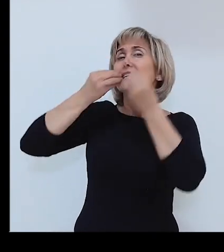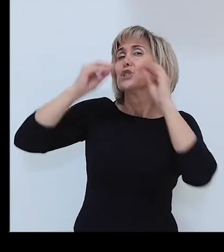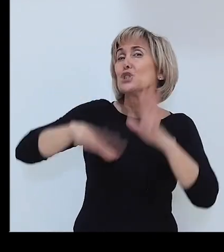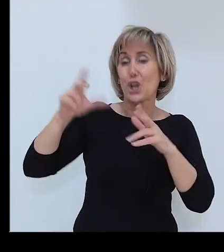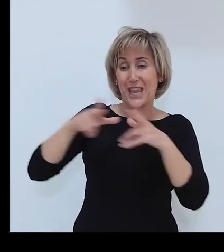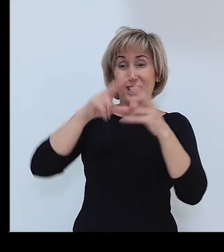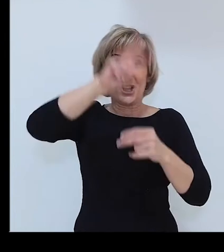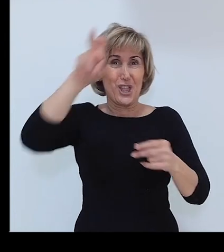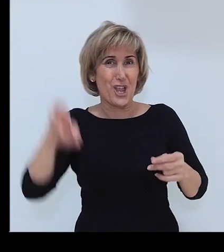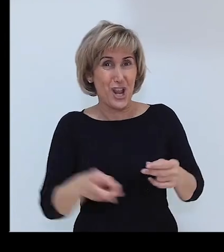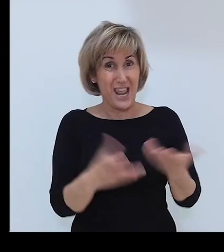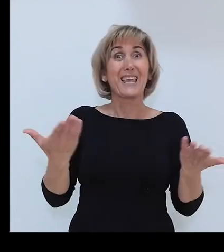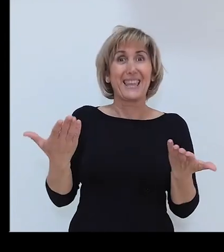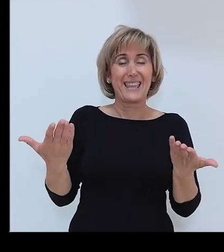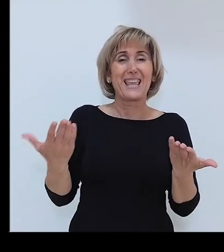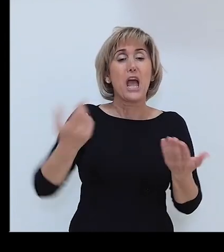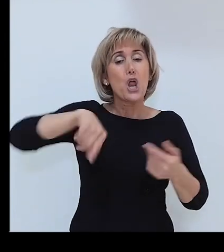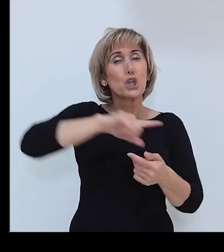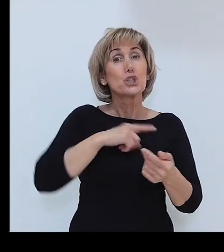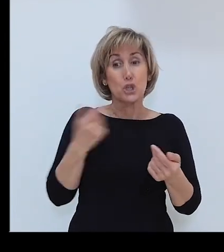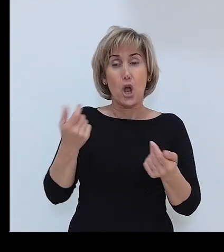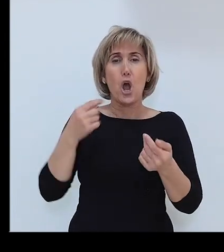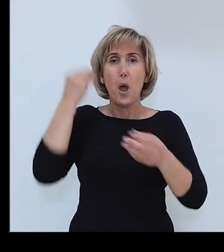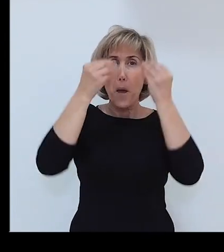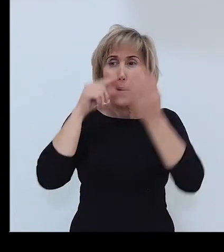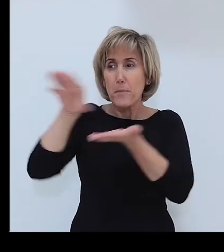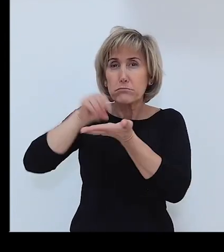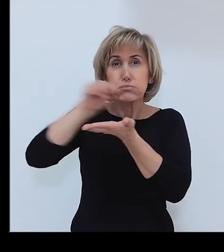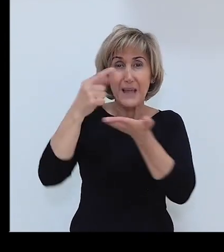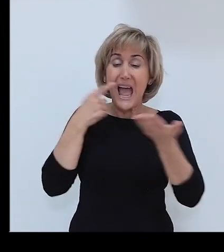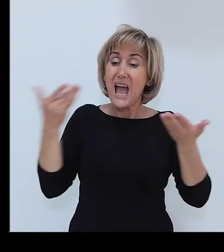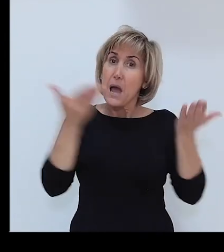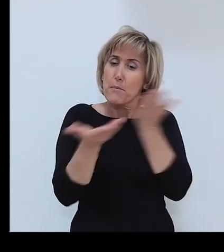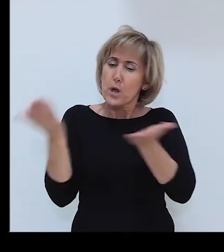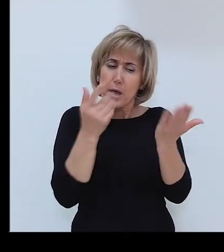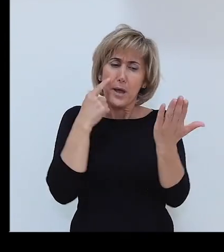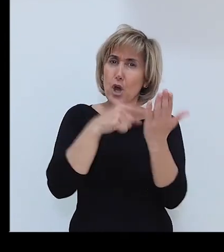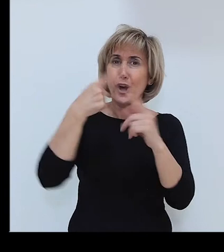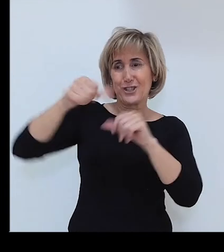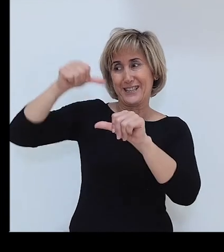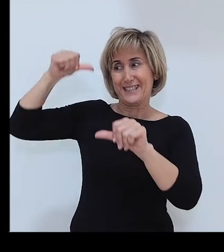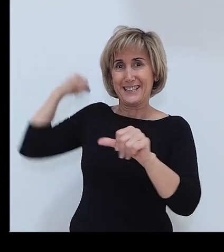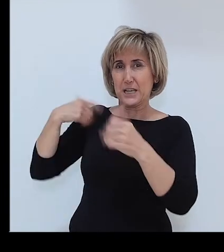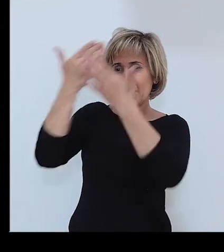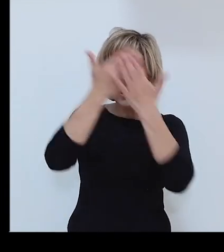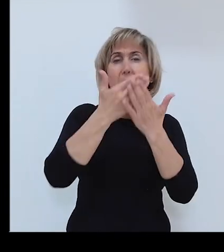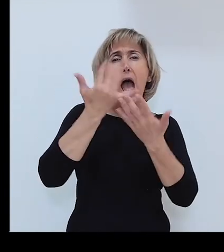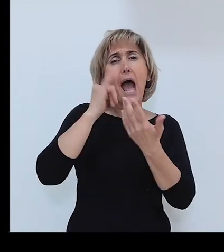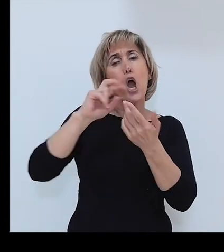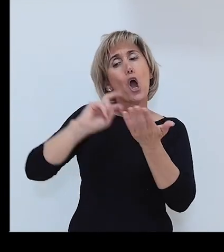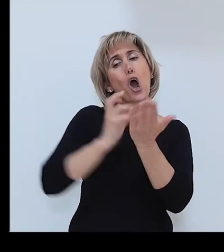o de la teoría sociológica, viendo como además de las aportaciones que estudiamos siempre, hay